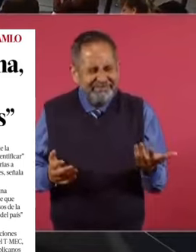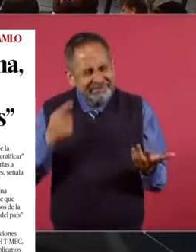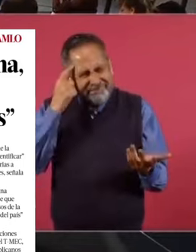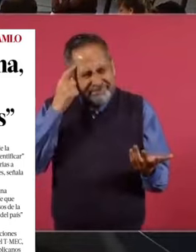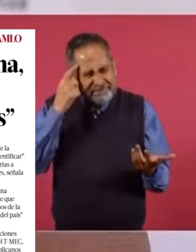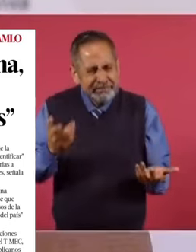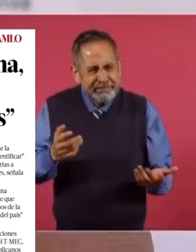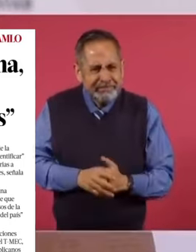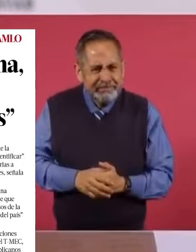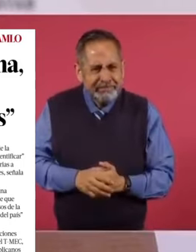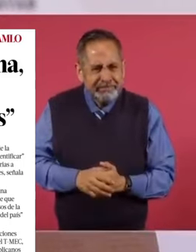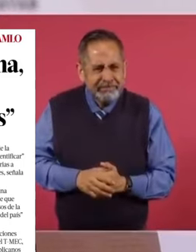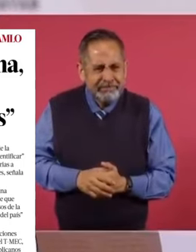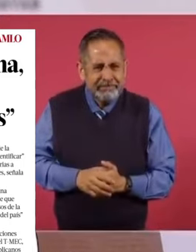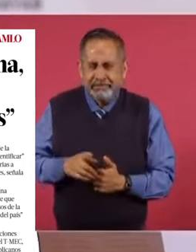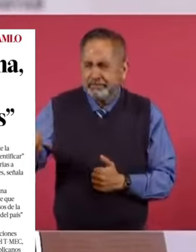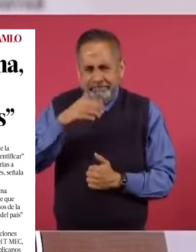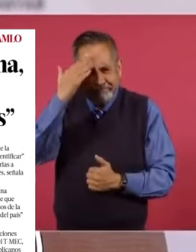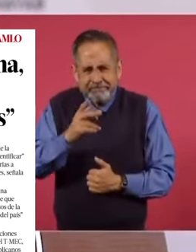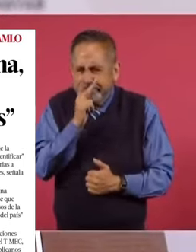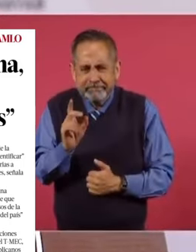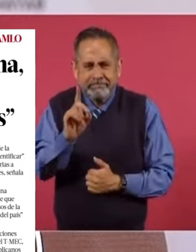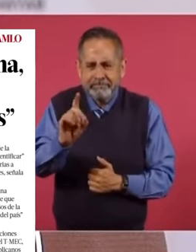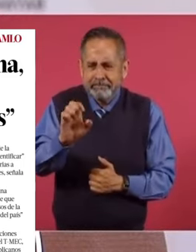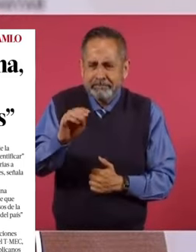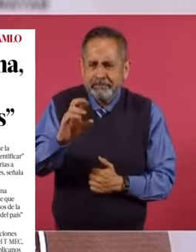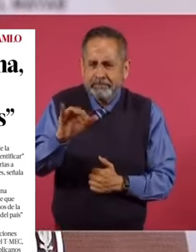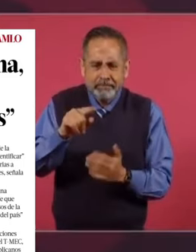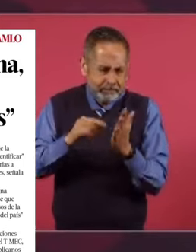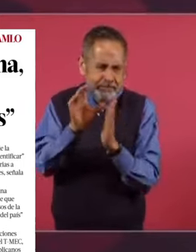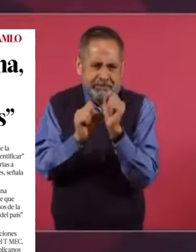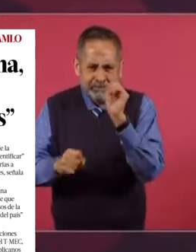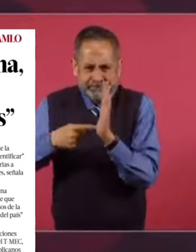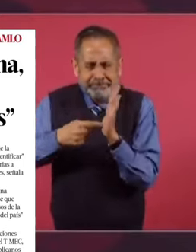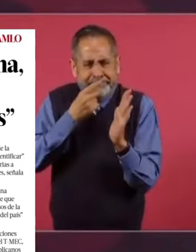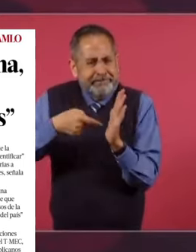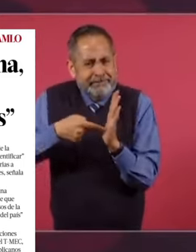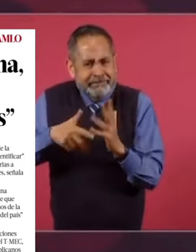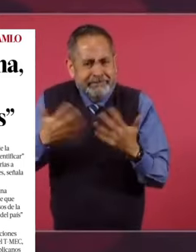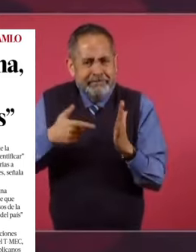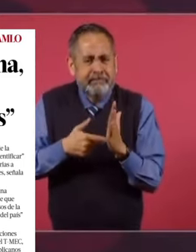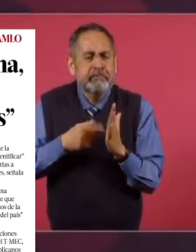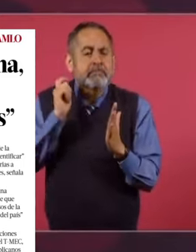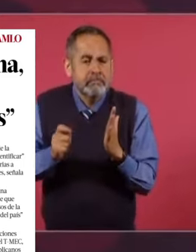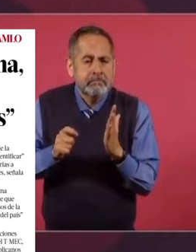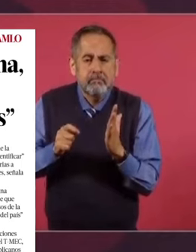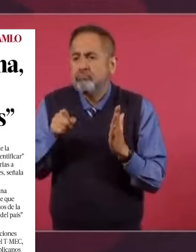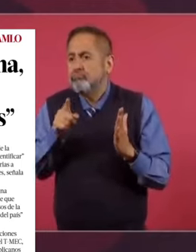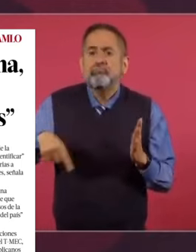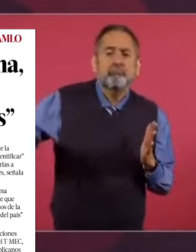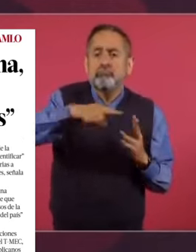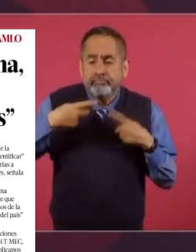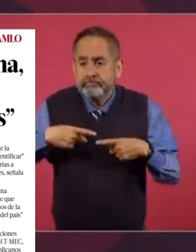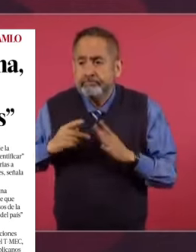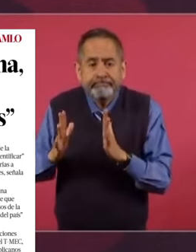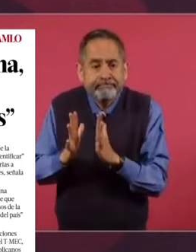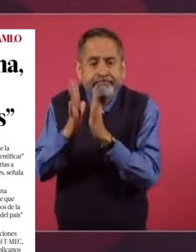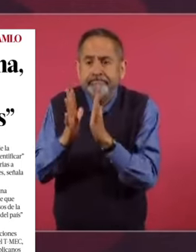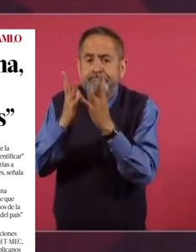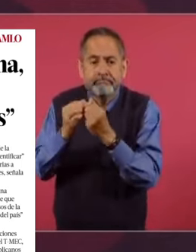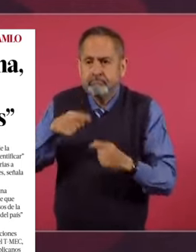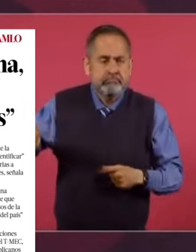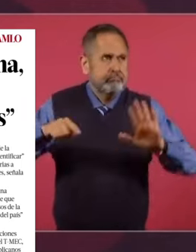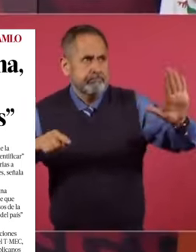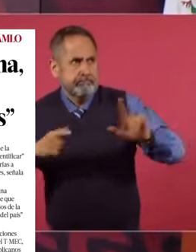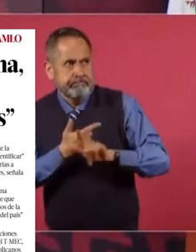democracia, como bien se dijo, de acuerdo a nuestra Constitución, le permite a nuestro pueblo, que es